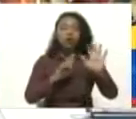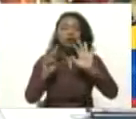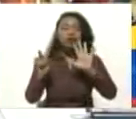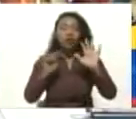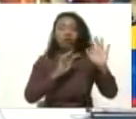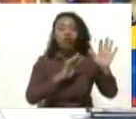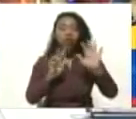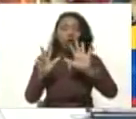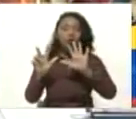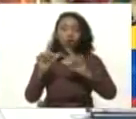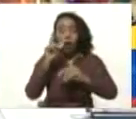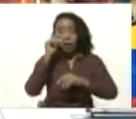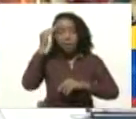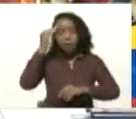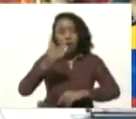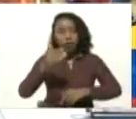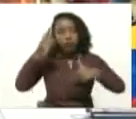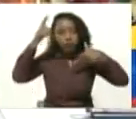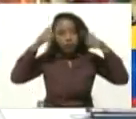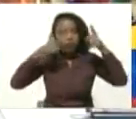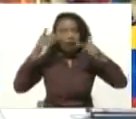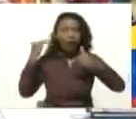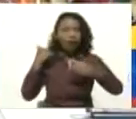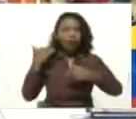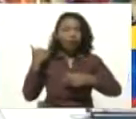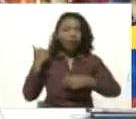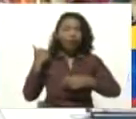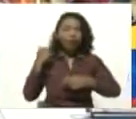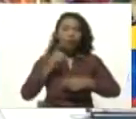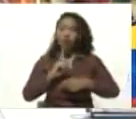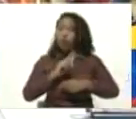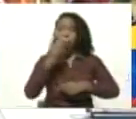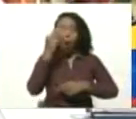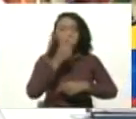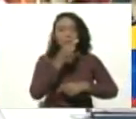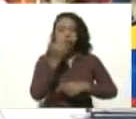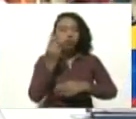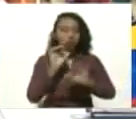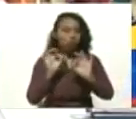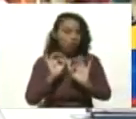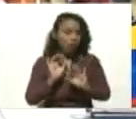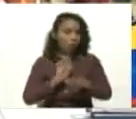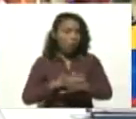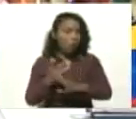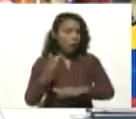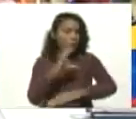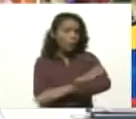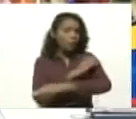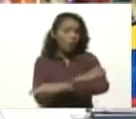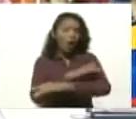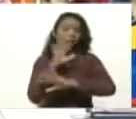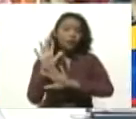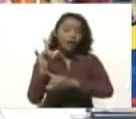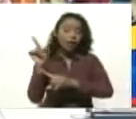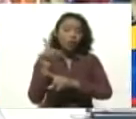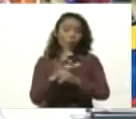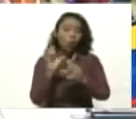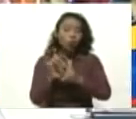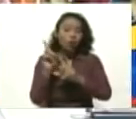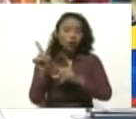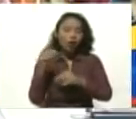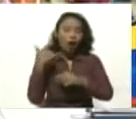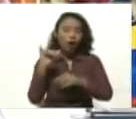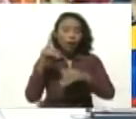97-98, el candidato Chávez se lanzó no a prometer nada, porque la derecha es así, la derecha fija hasta ahora en